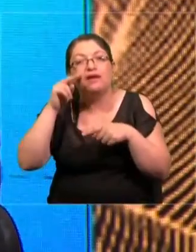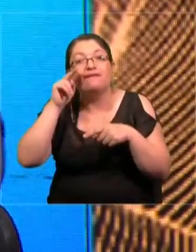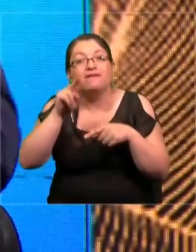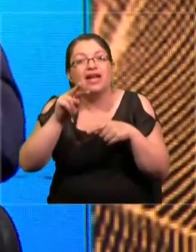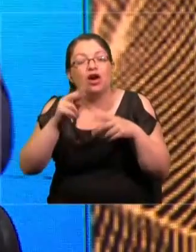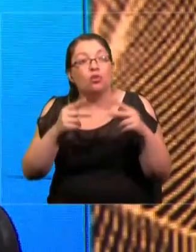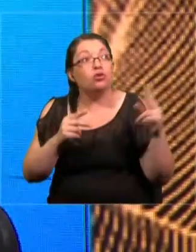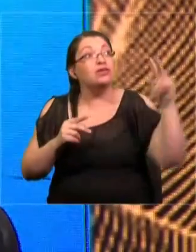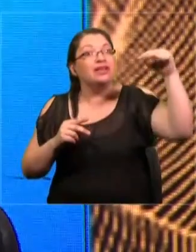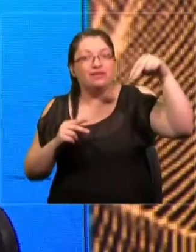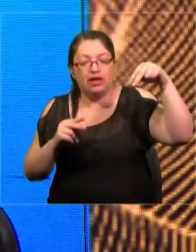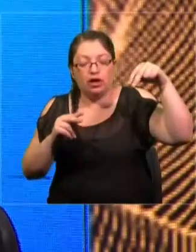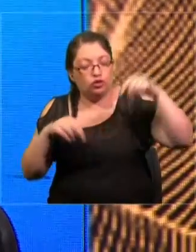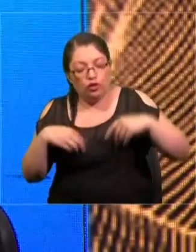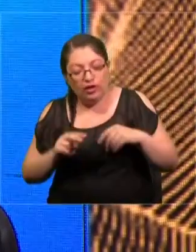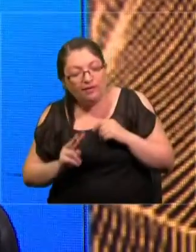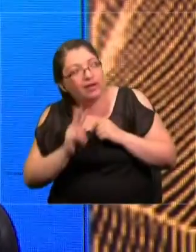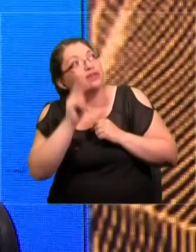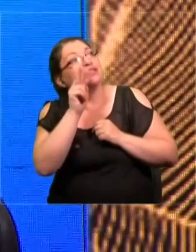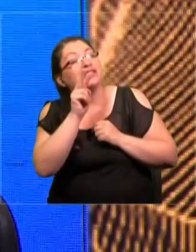hacia arriba, desde dentro hacia afuera.